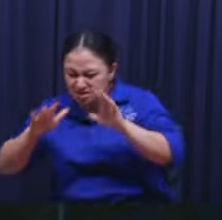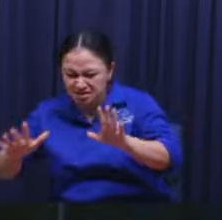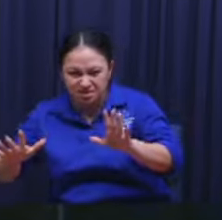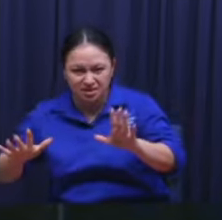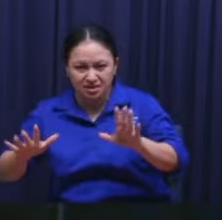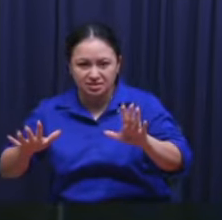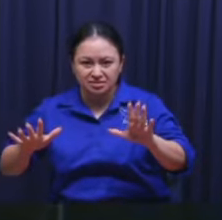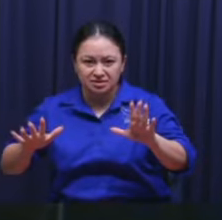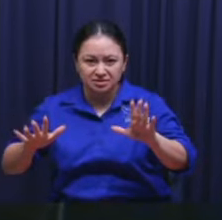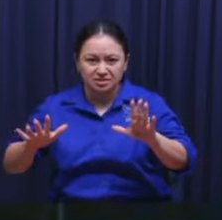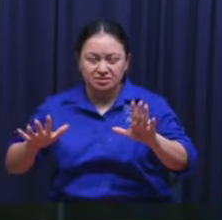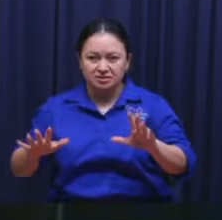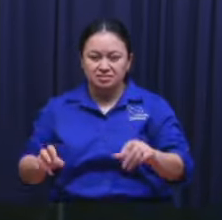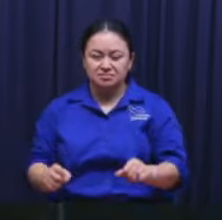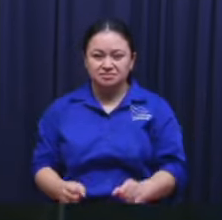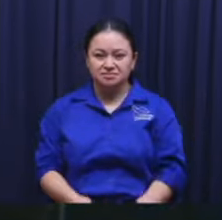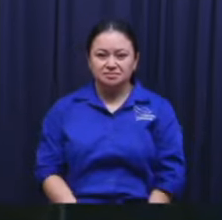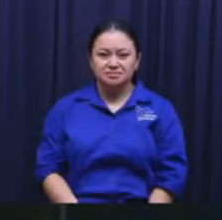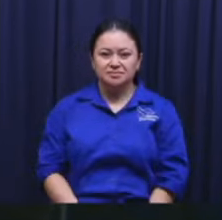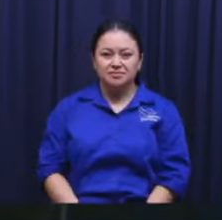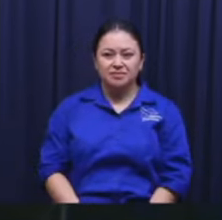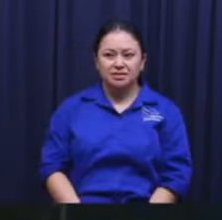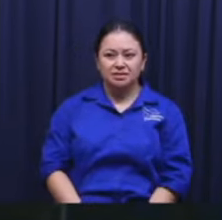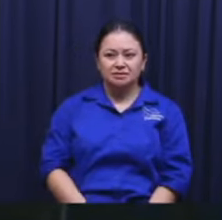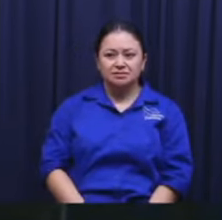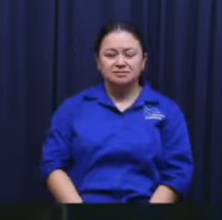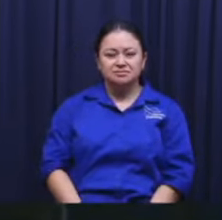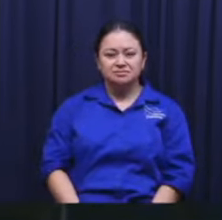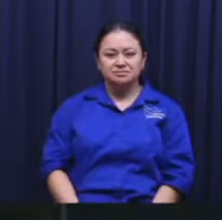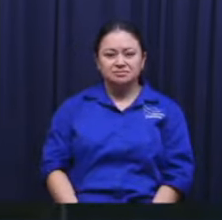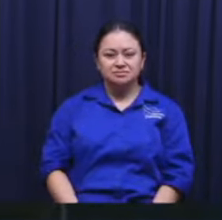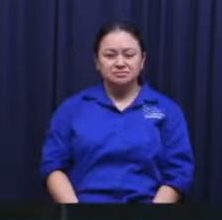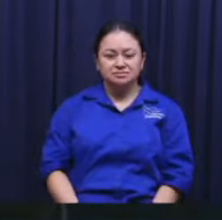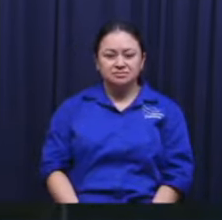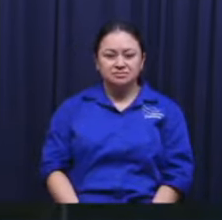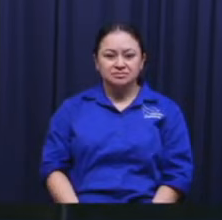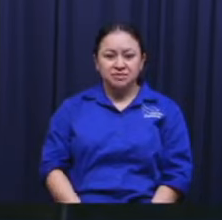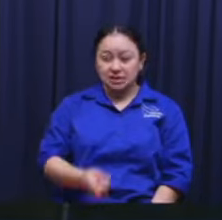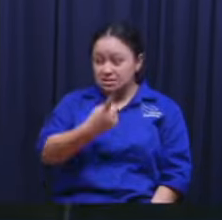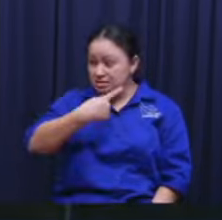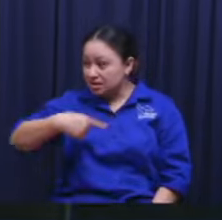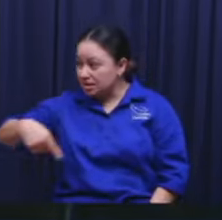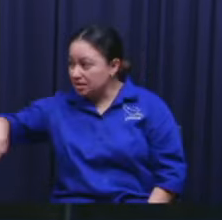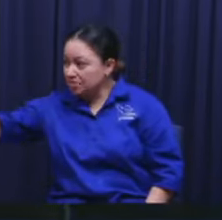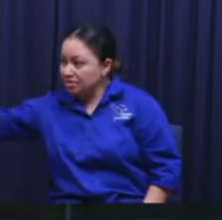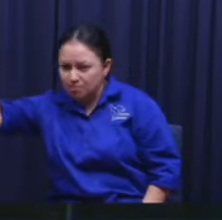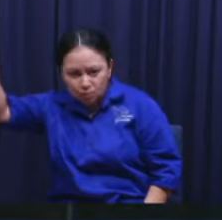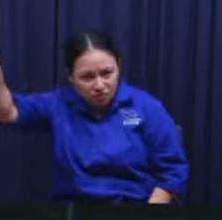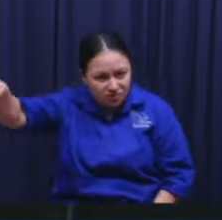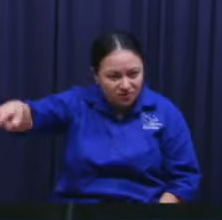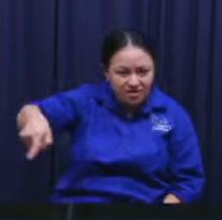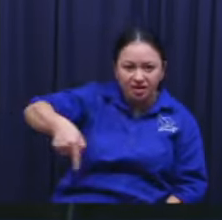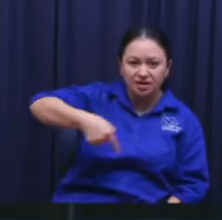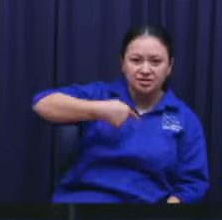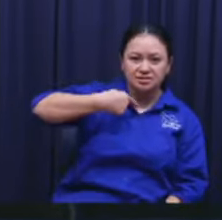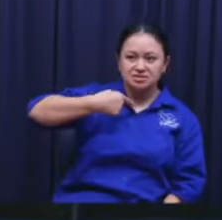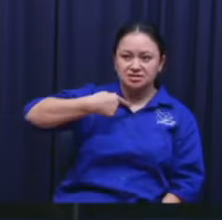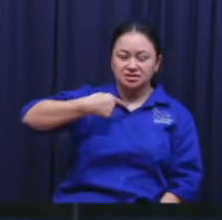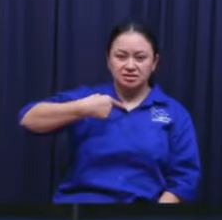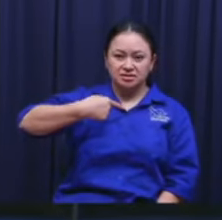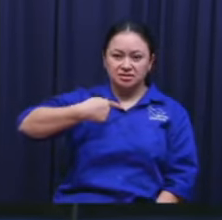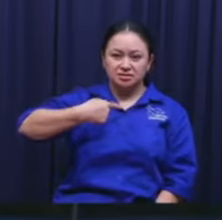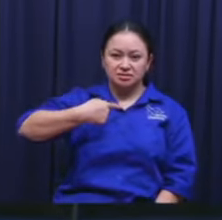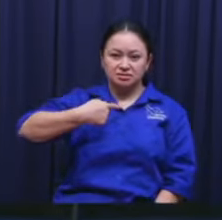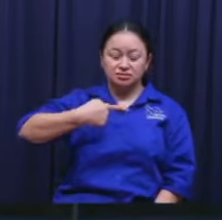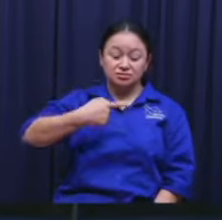agua caliente, fría, lo que sea, y se van y regresaban. Entonces él llegó y dijo: mire, hermano, está